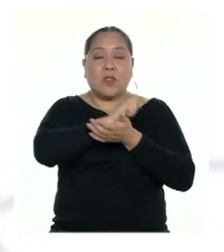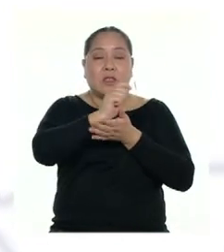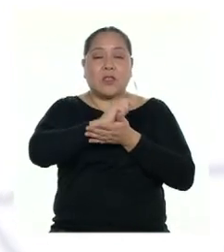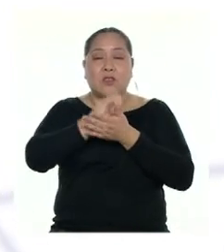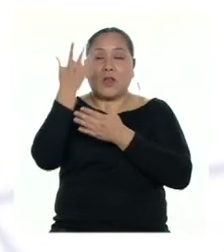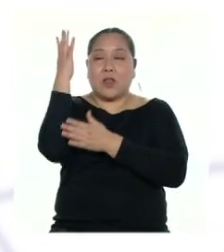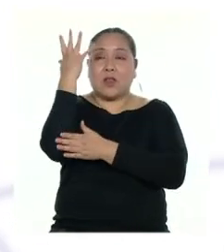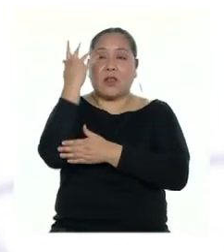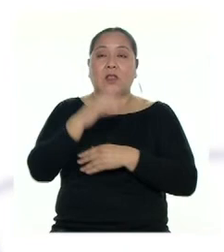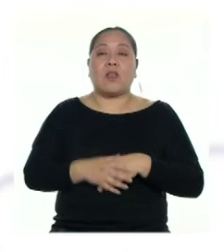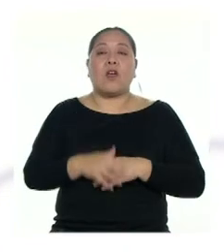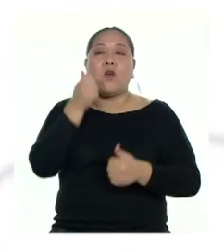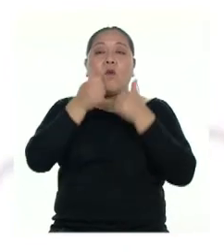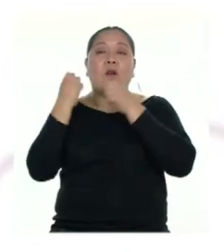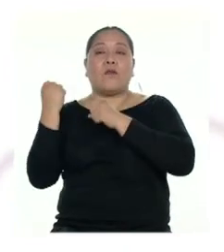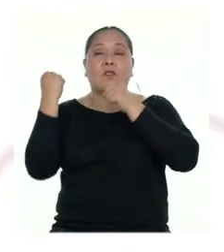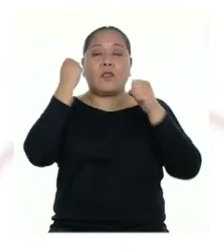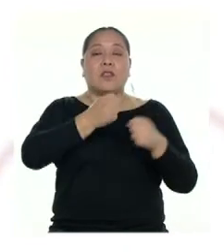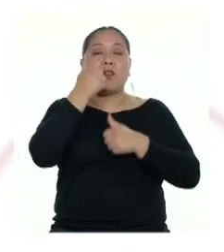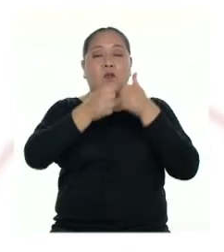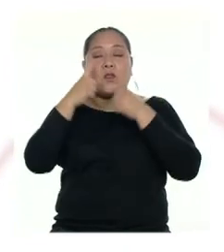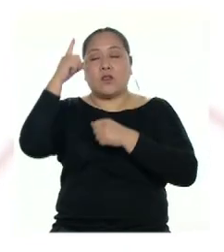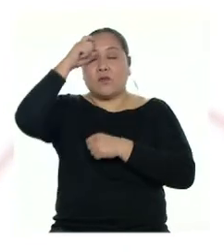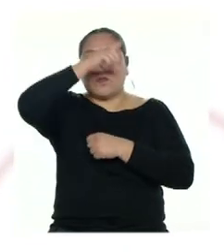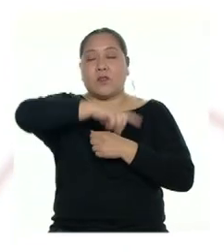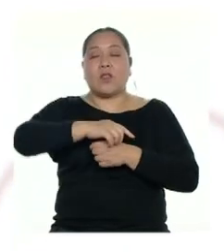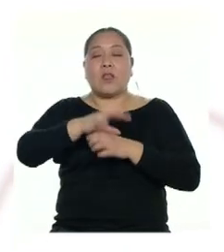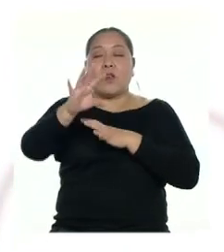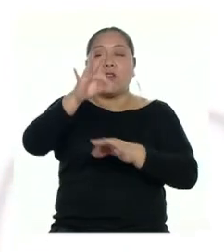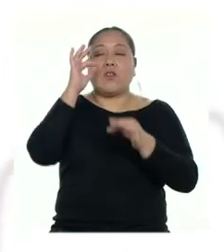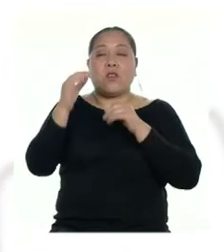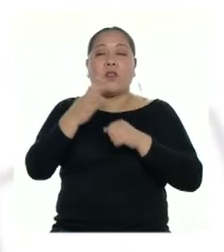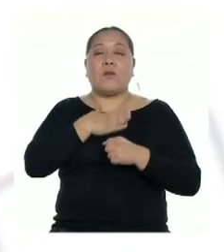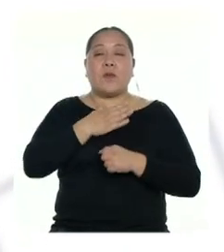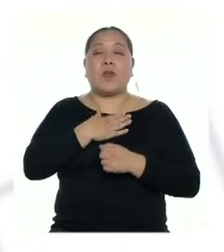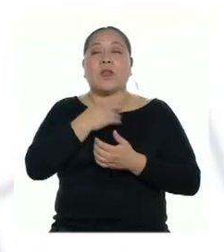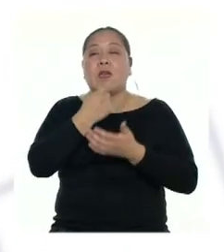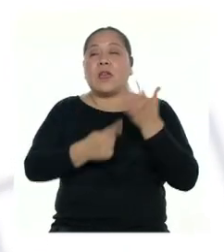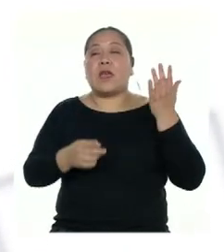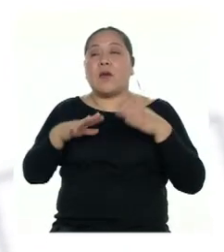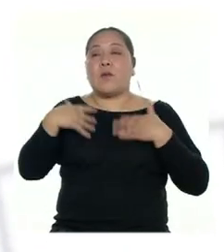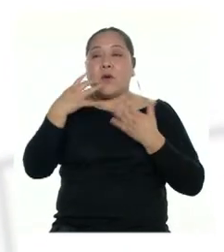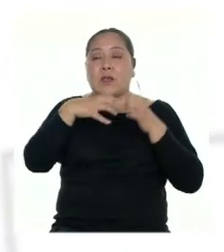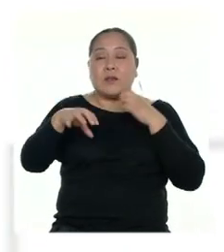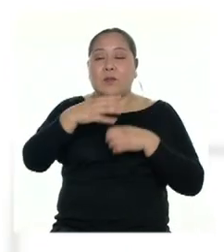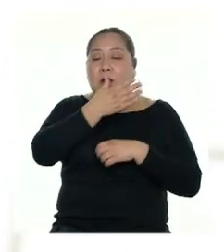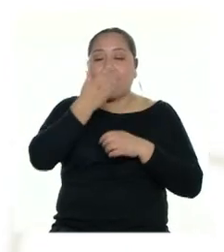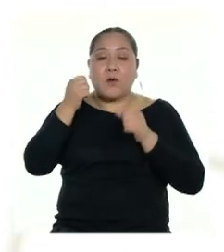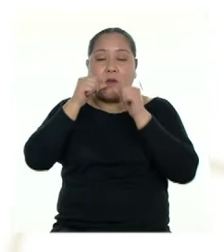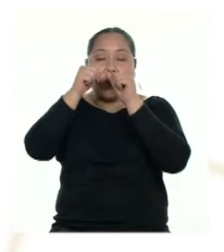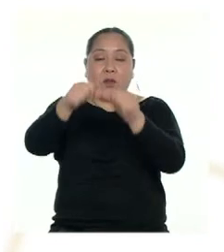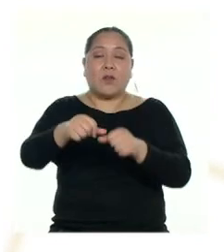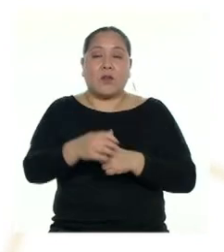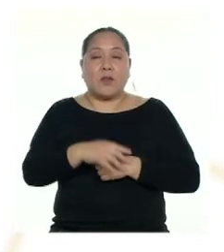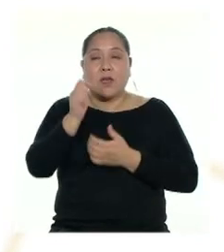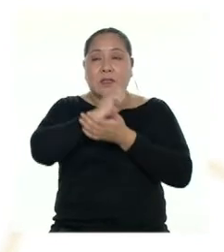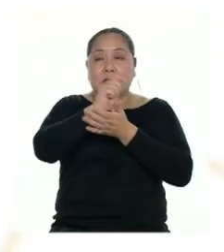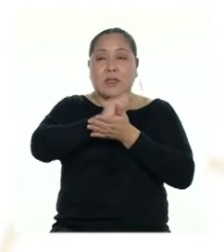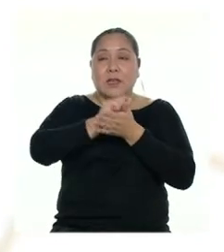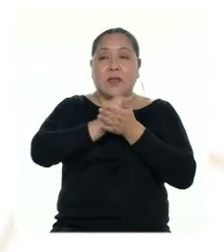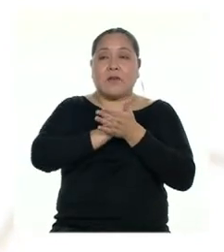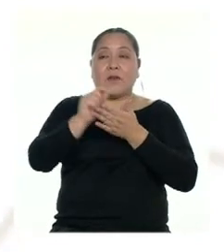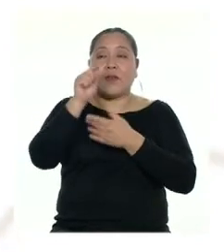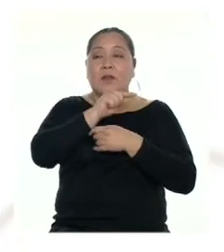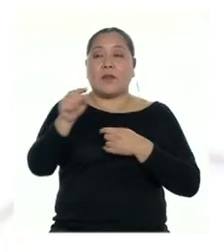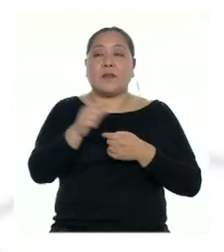¿Qué fortalezas y qué dificultades he identificado en mí? ¿Qué puedo hacer para seguir mejorando? Escriban aquello en lo que